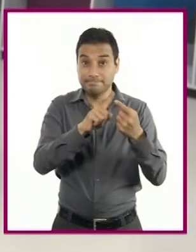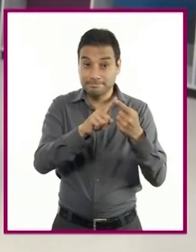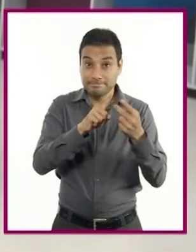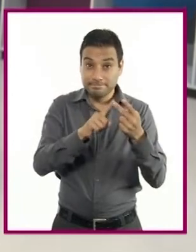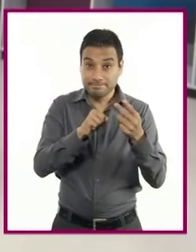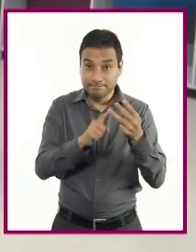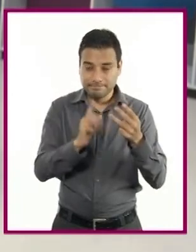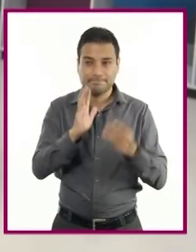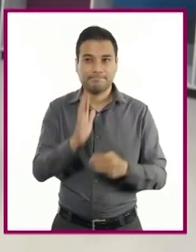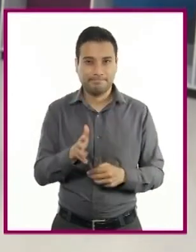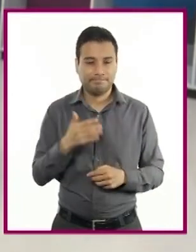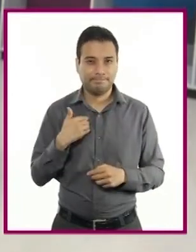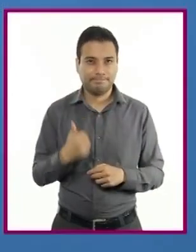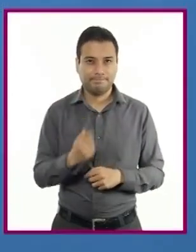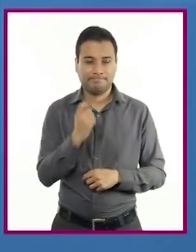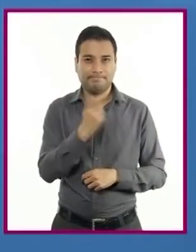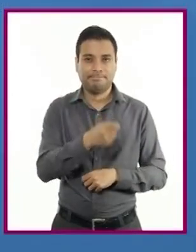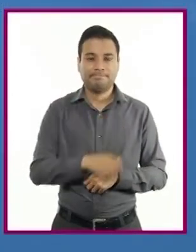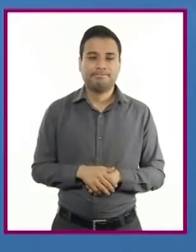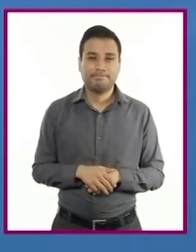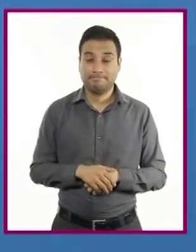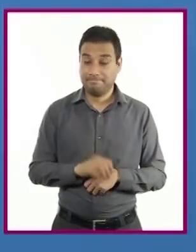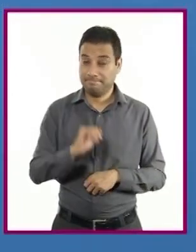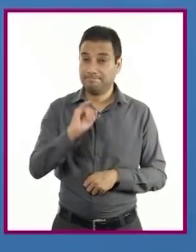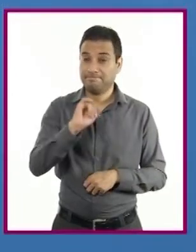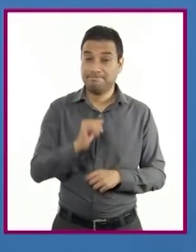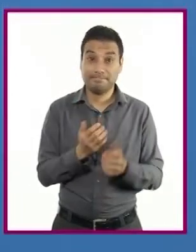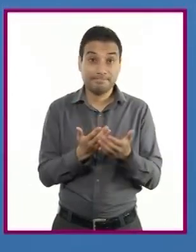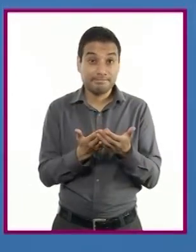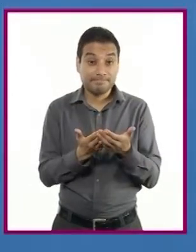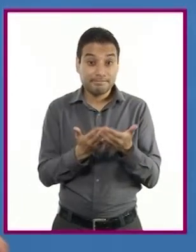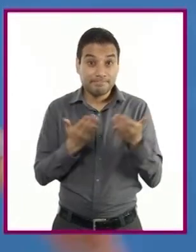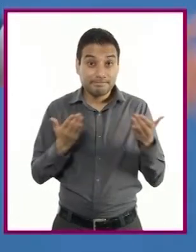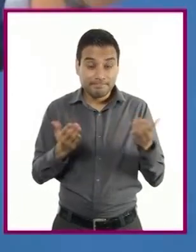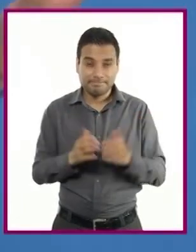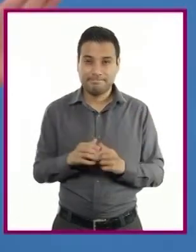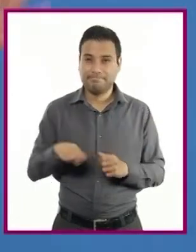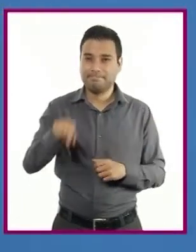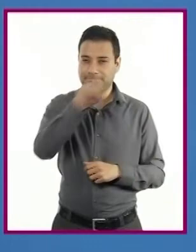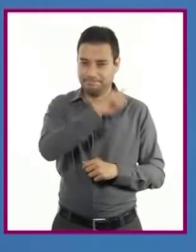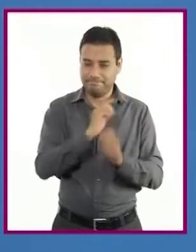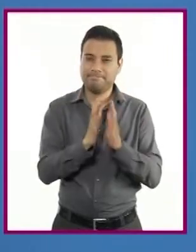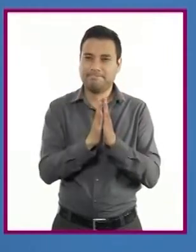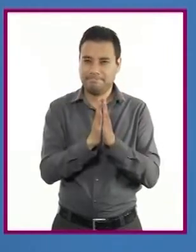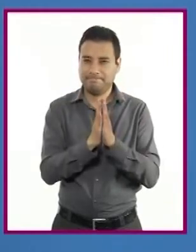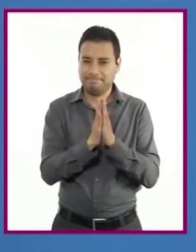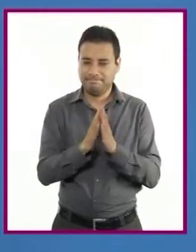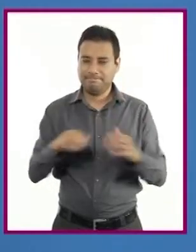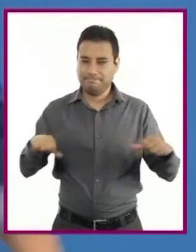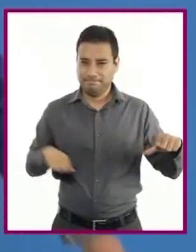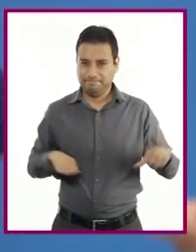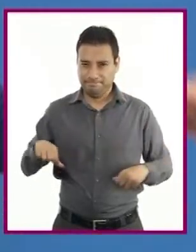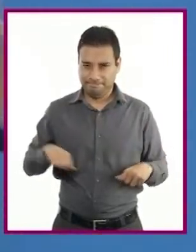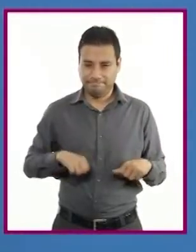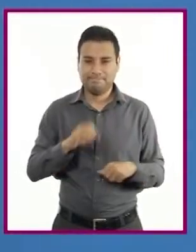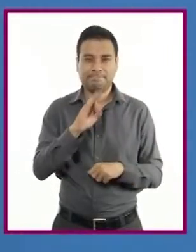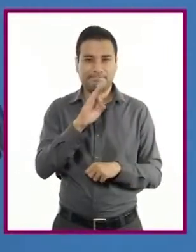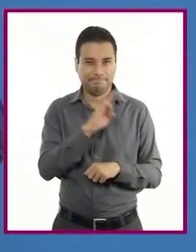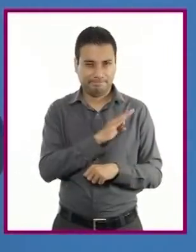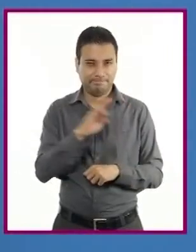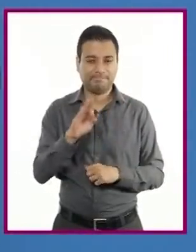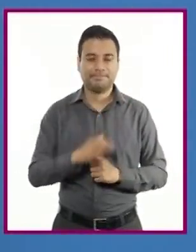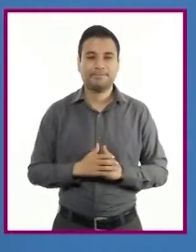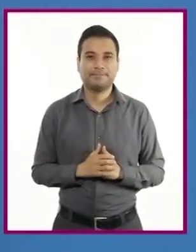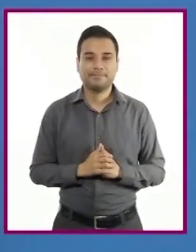invernadero. Así es. Y por el momento queremos invitarlos a realizar una actividad planteada como